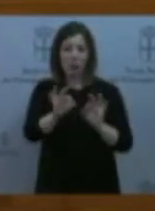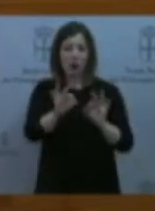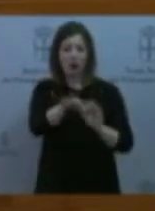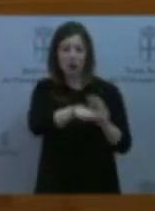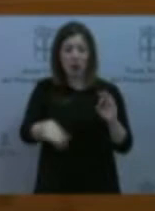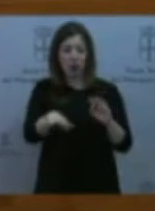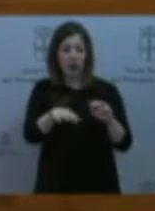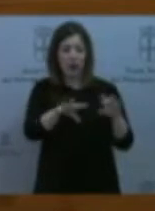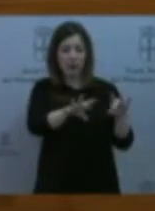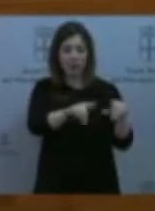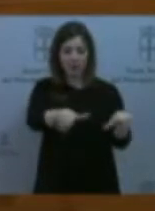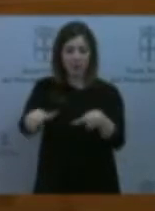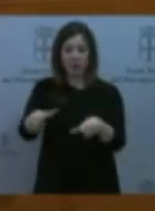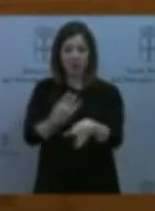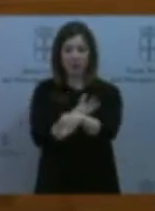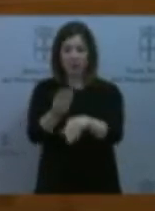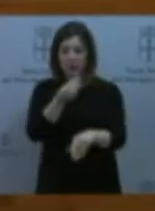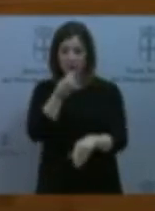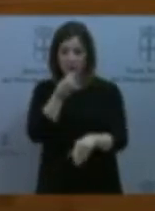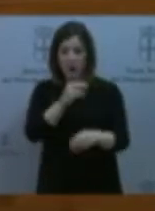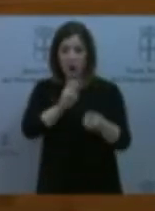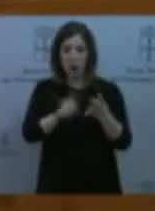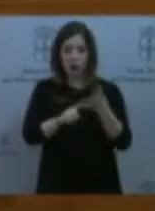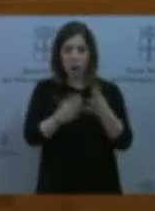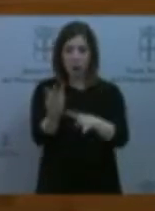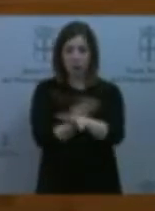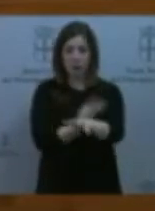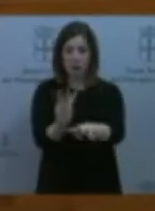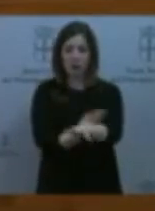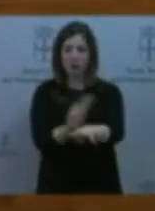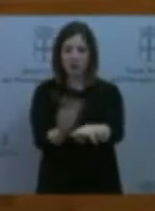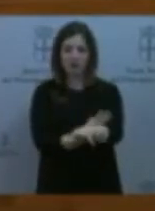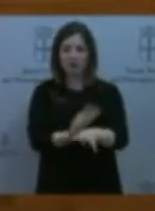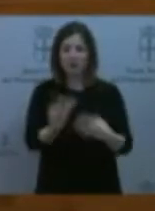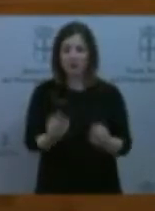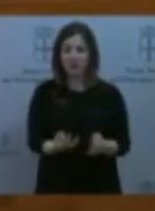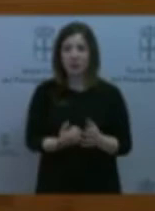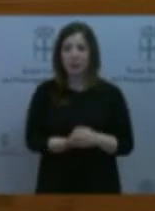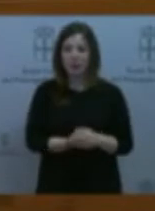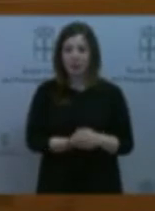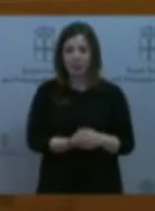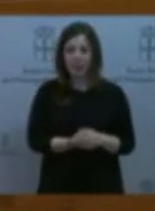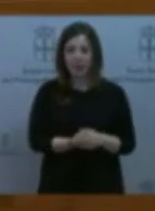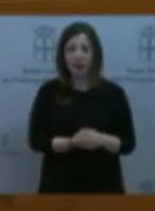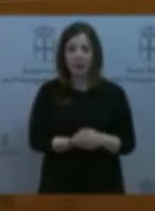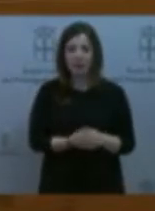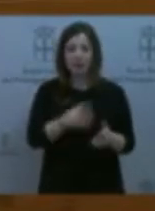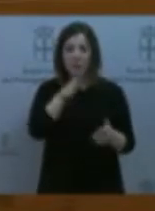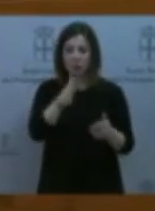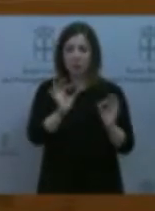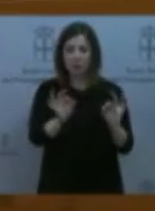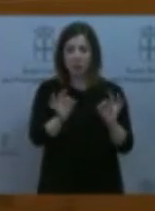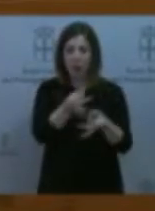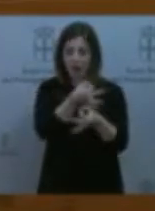ganaderas. Puntualmente, quemas prescritas. En quinto lugar, extinción eficaz. En sexto lugar, aumento del apego